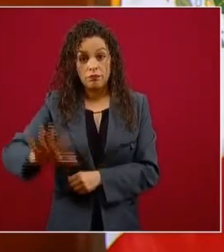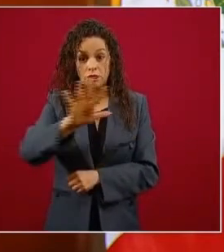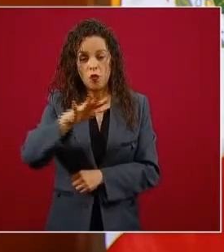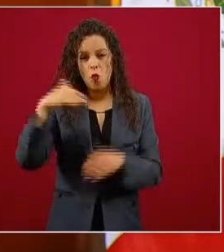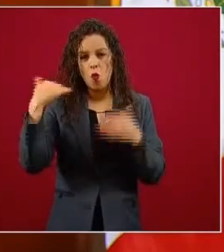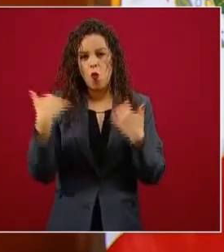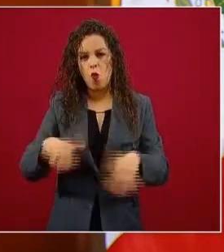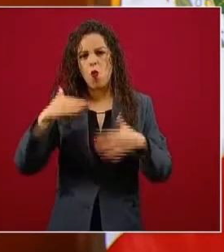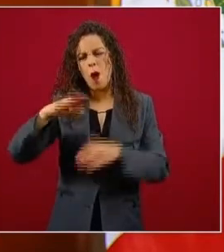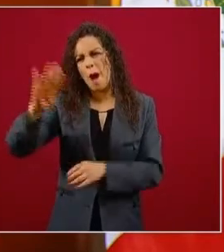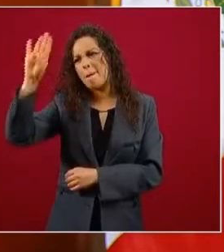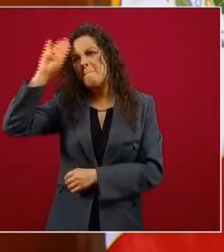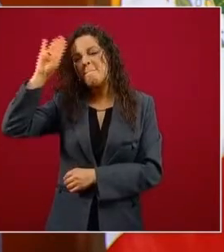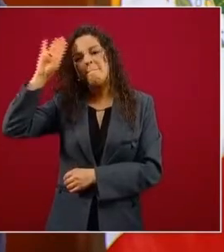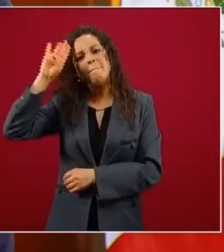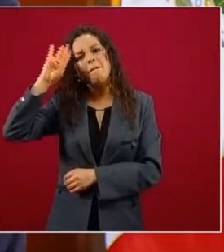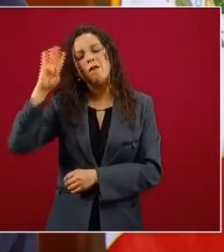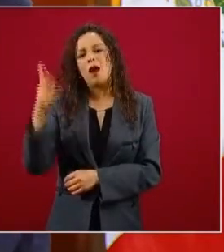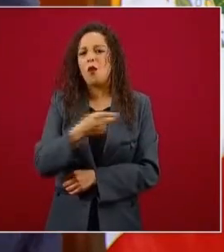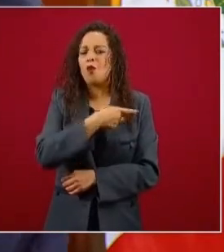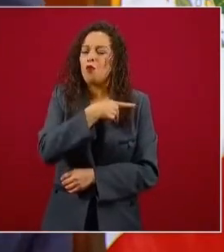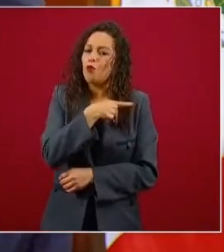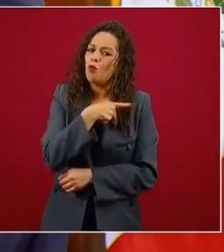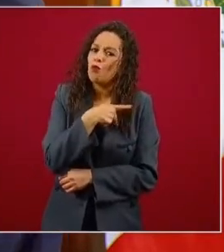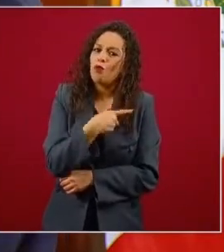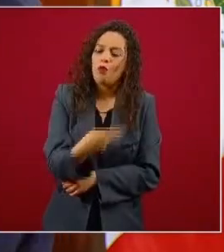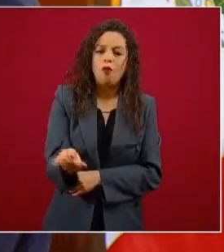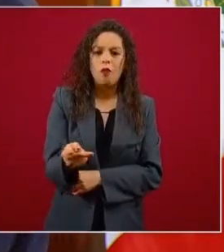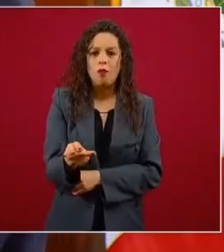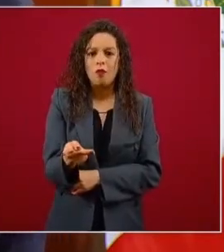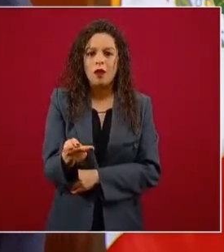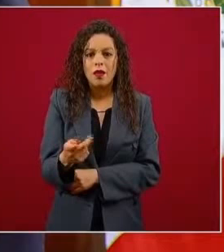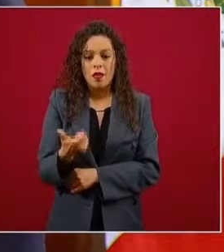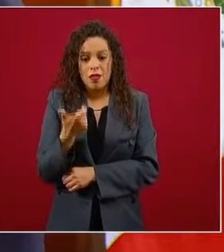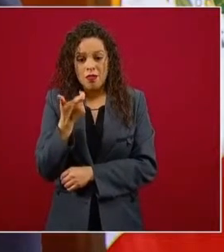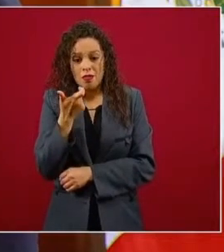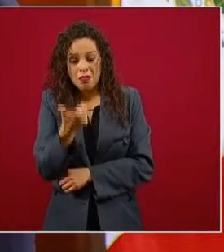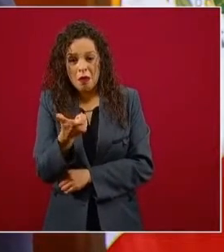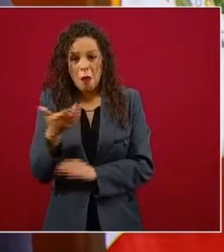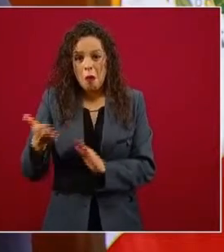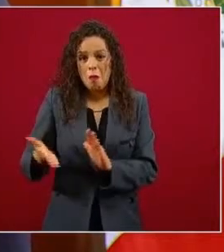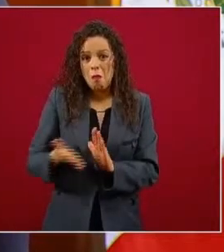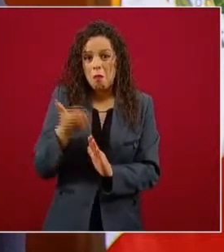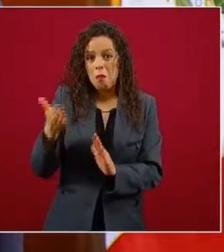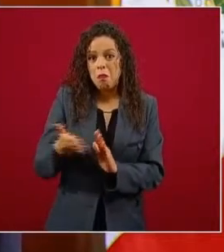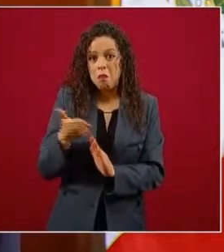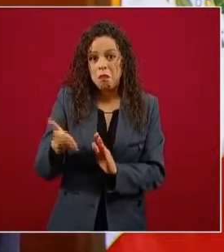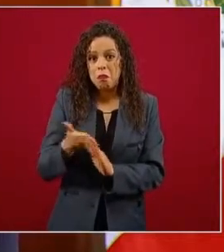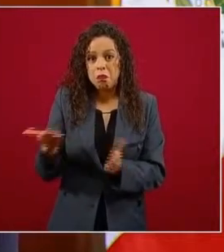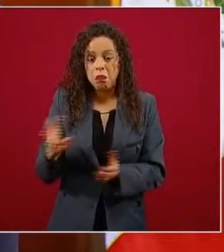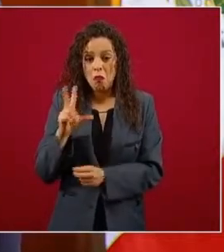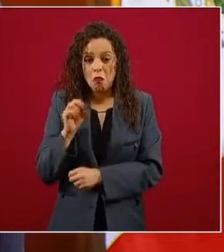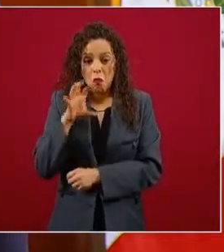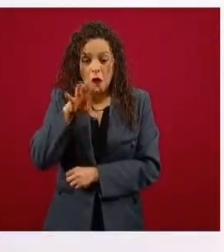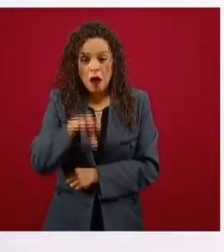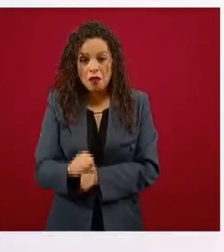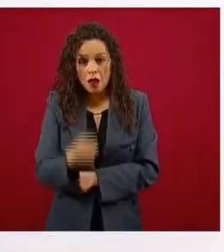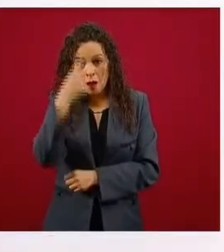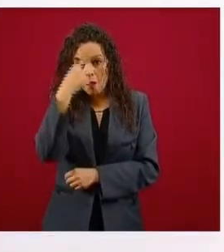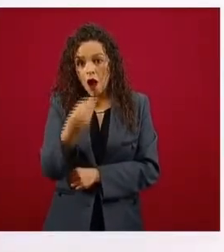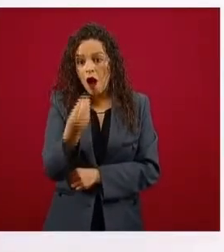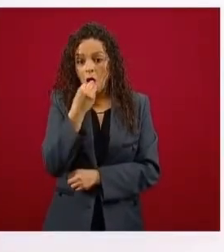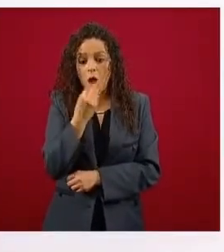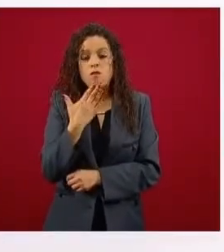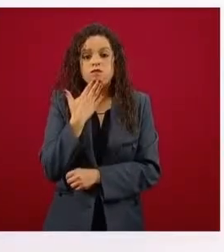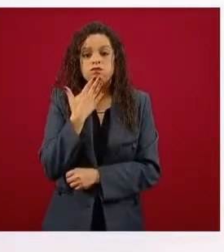pobre, cuando sus recursos apenas le alcanzan para mal comer,